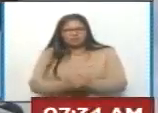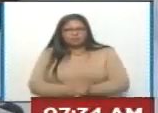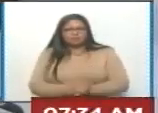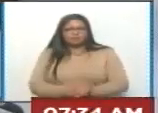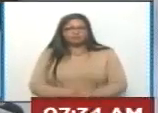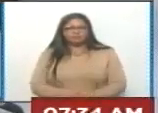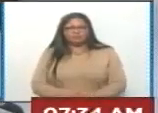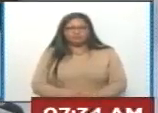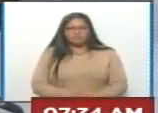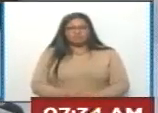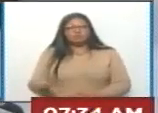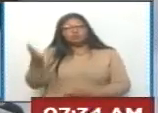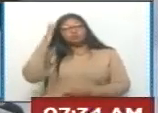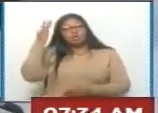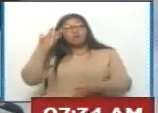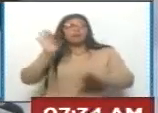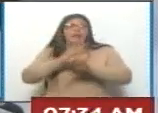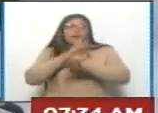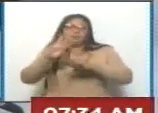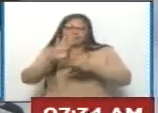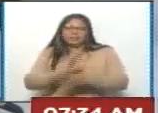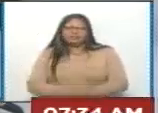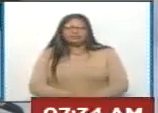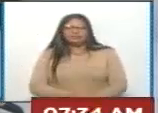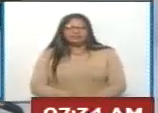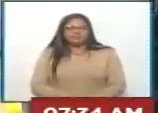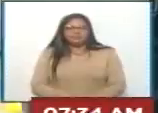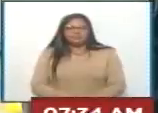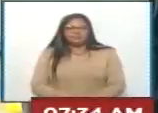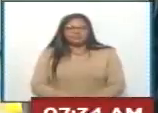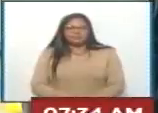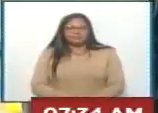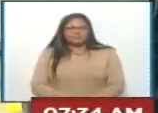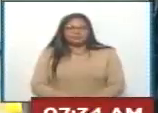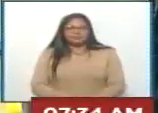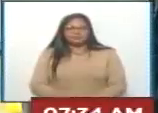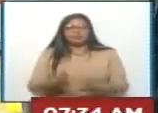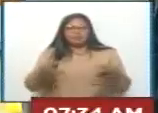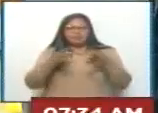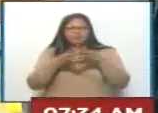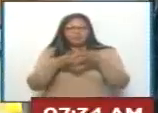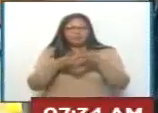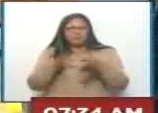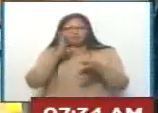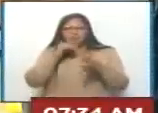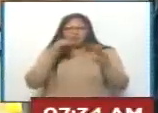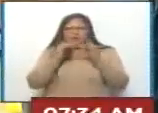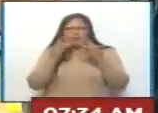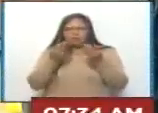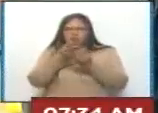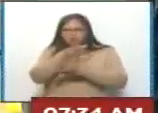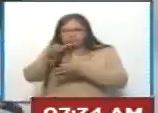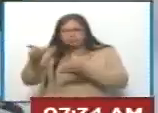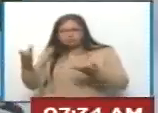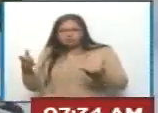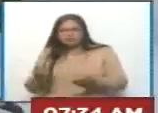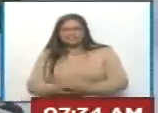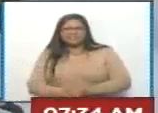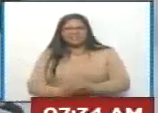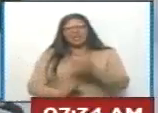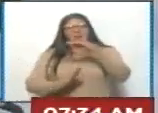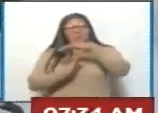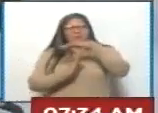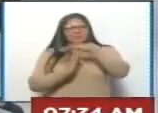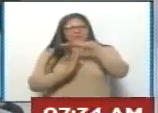si se lo sabe. Lo canta. Vamos a cantarlo. Gran combo. No hay cama para tanta gente. Sí hay, sí hay, sí